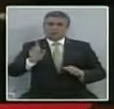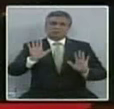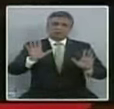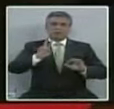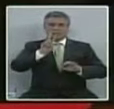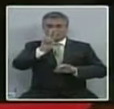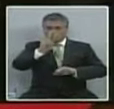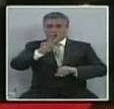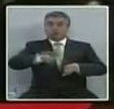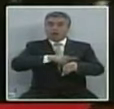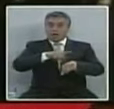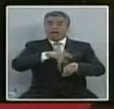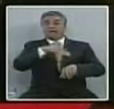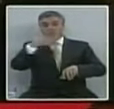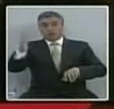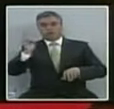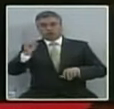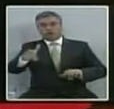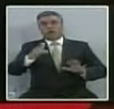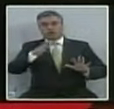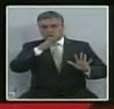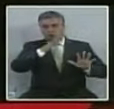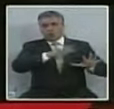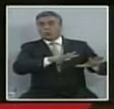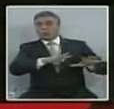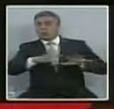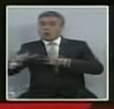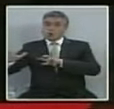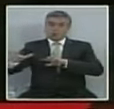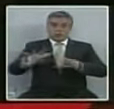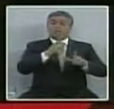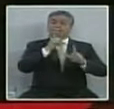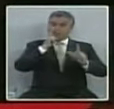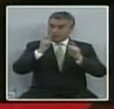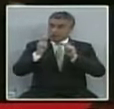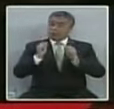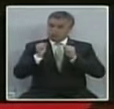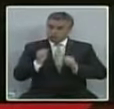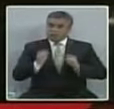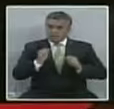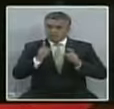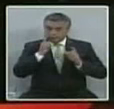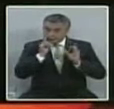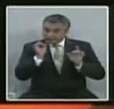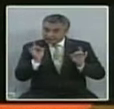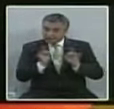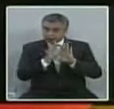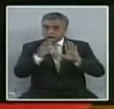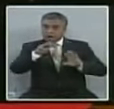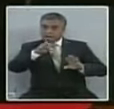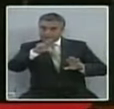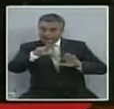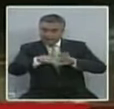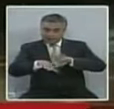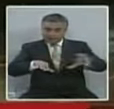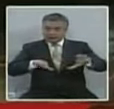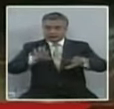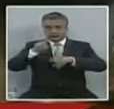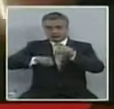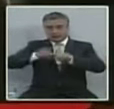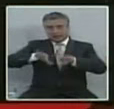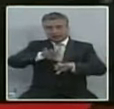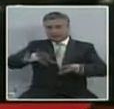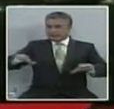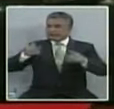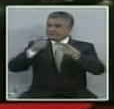24 horas después, pero sí puede haber corrientes peligrosas. Por lo tanto, la emergencia se maneja de forma diferencial lo que es océano de lo que es continente. Entonces